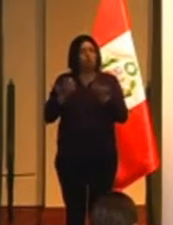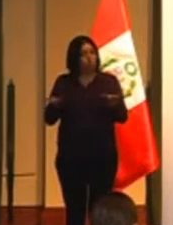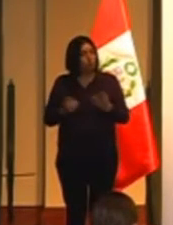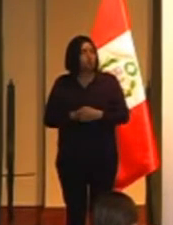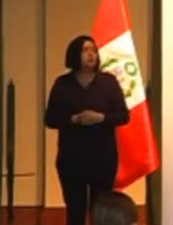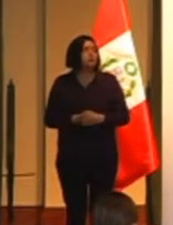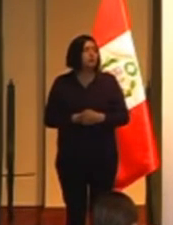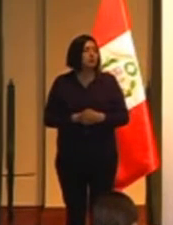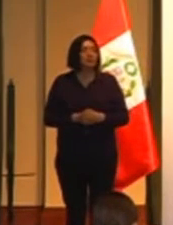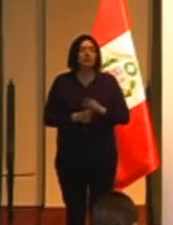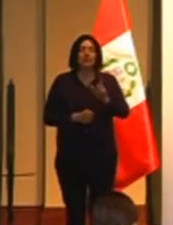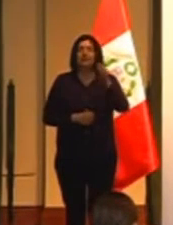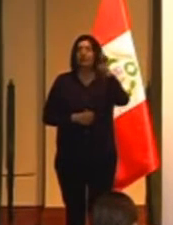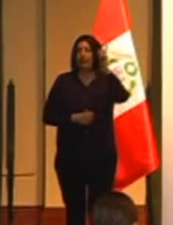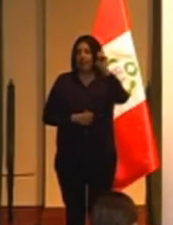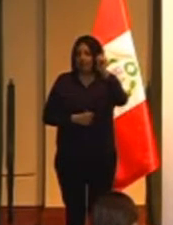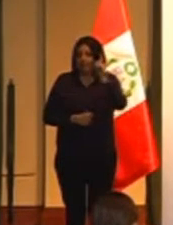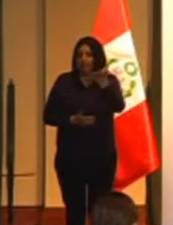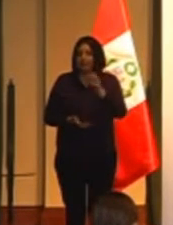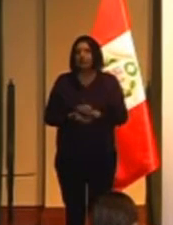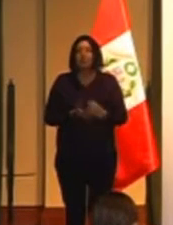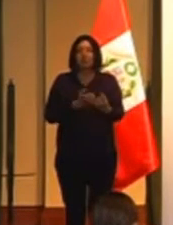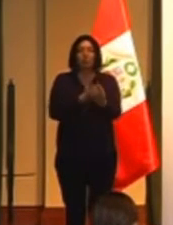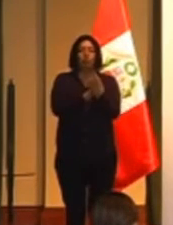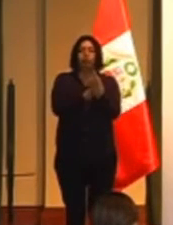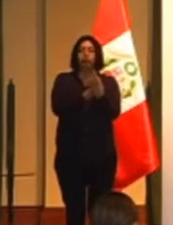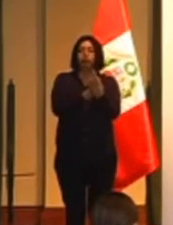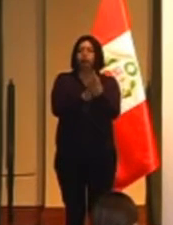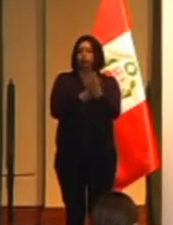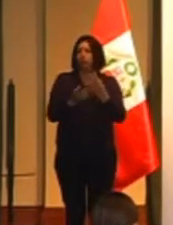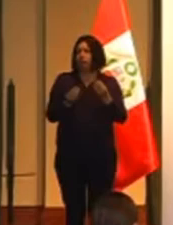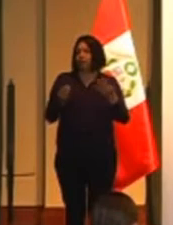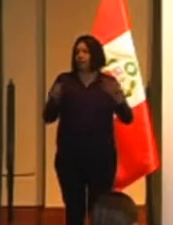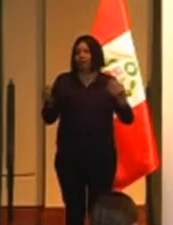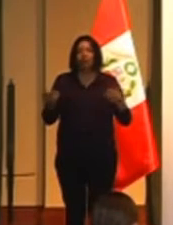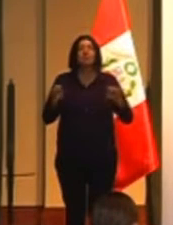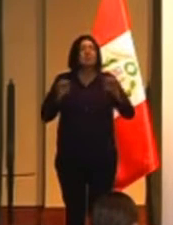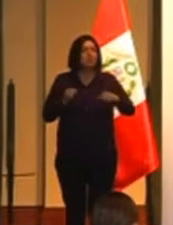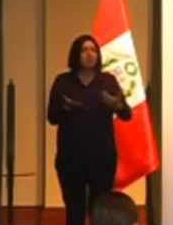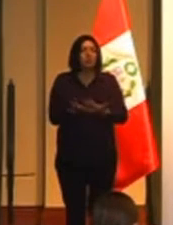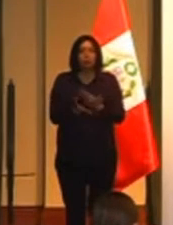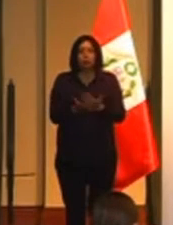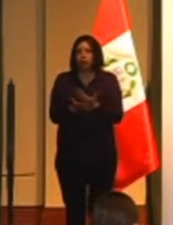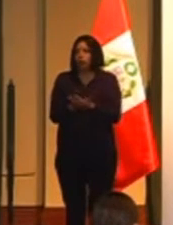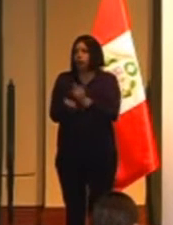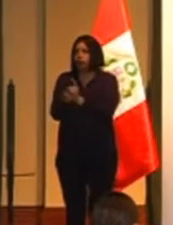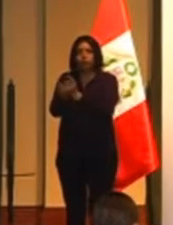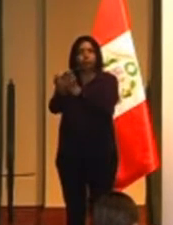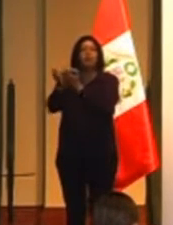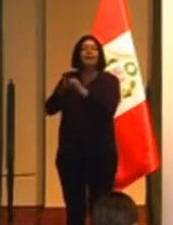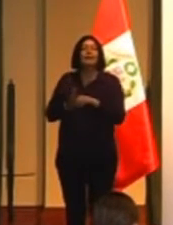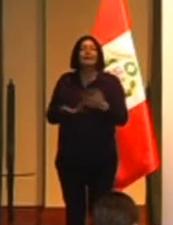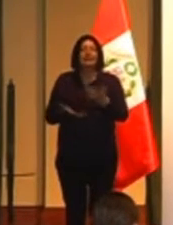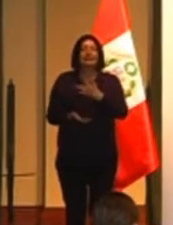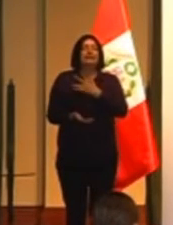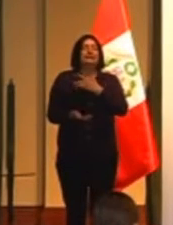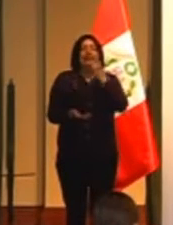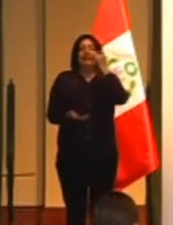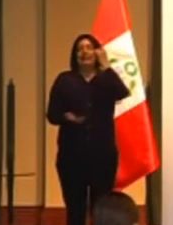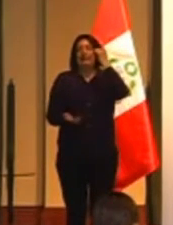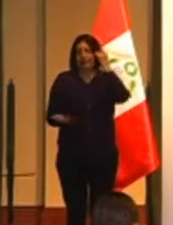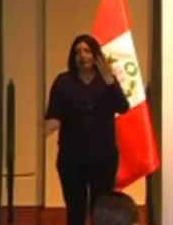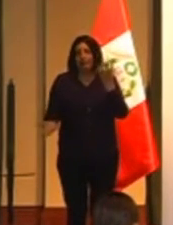sentido, lideresa y que nos enseña muchas cosas para seguir innovando en cuanto a la sensibilidad que tenemos que